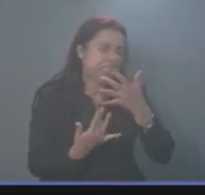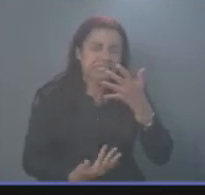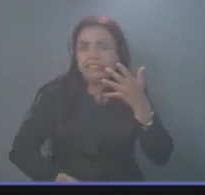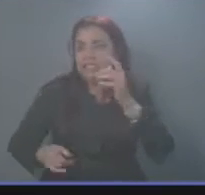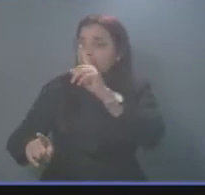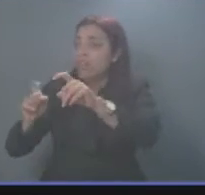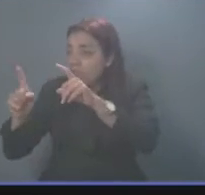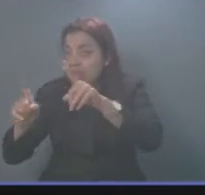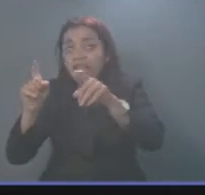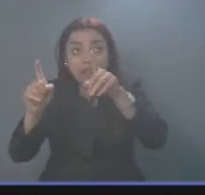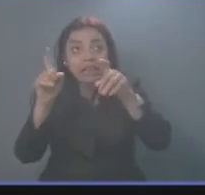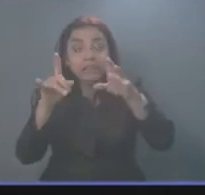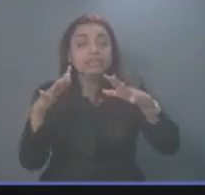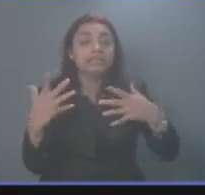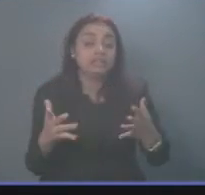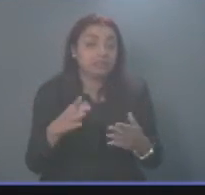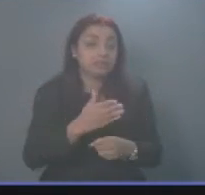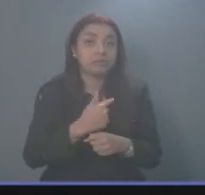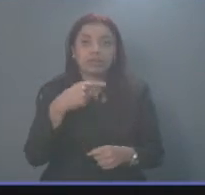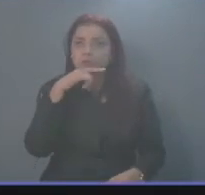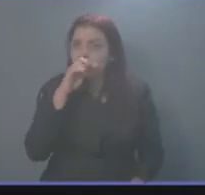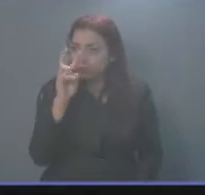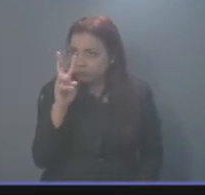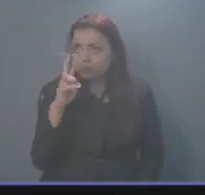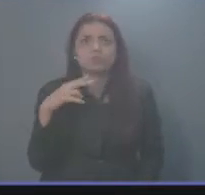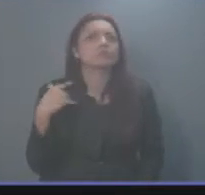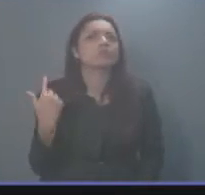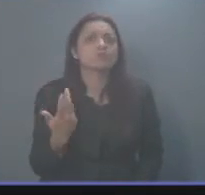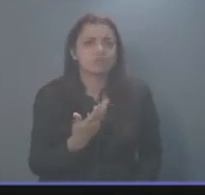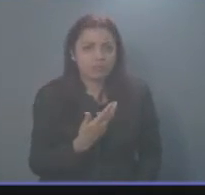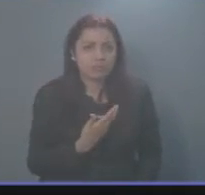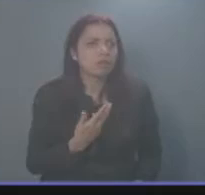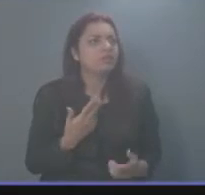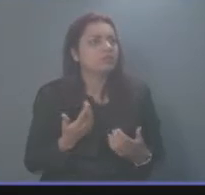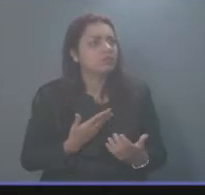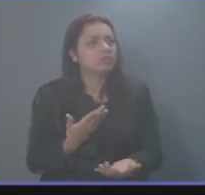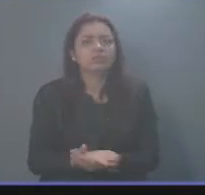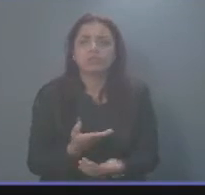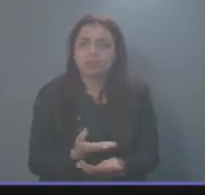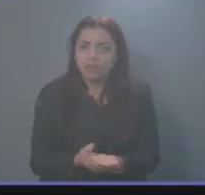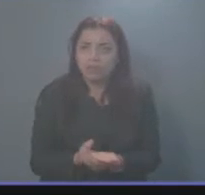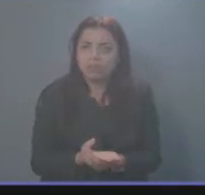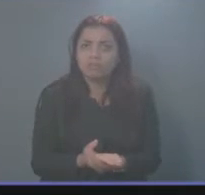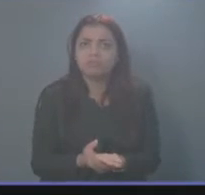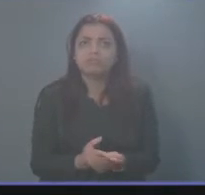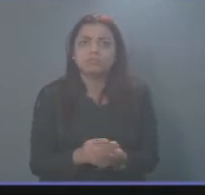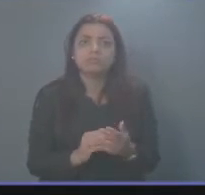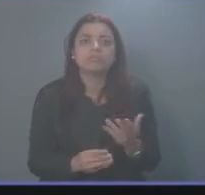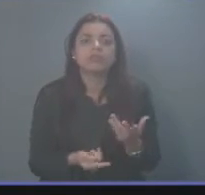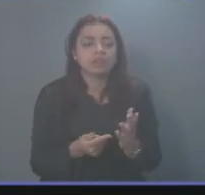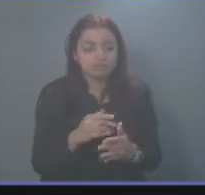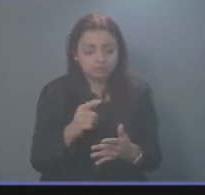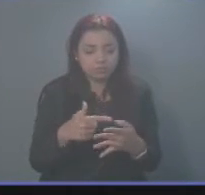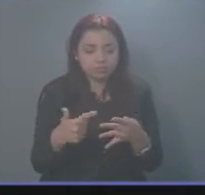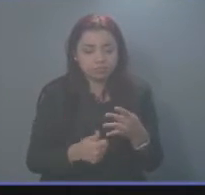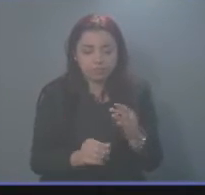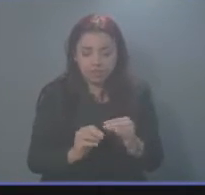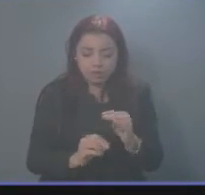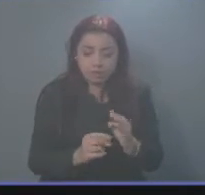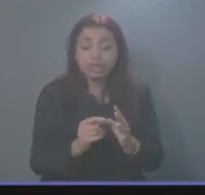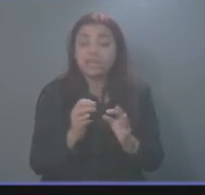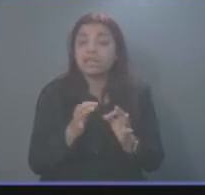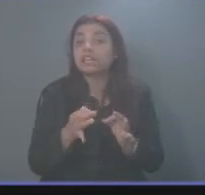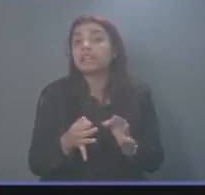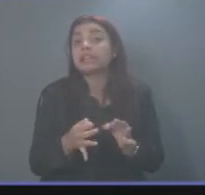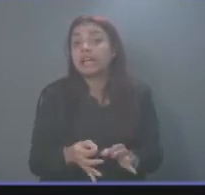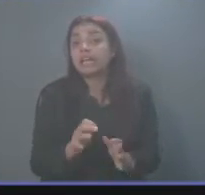como que grupo parlamentario del FMLN hicimos también muchas propuestas para enriquecer el desarrollo del deporte de nuestro